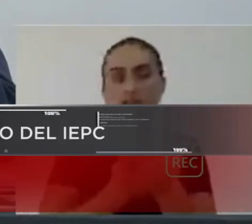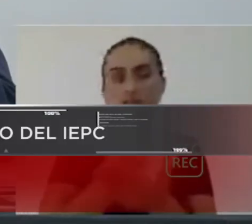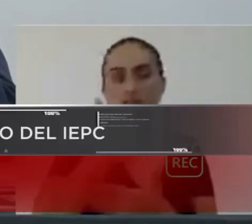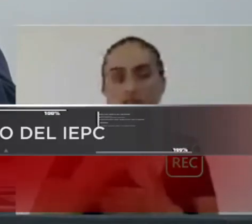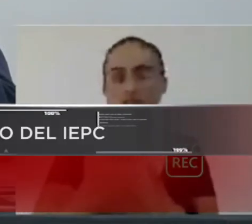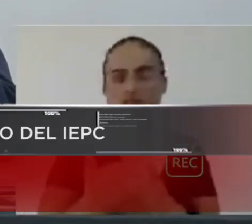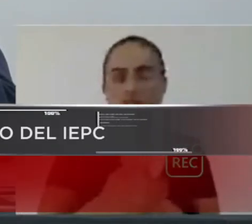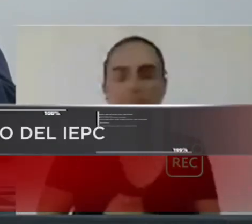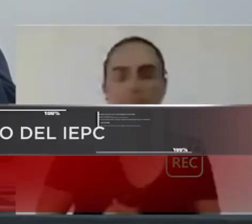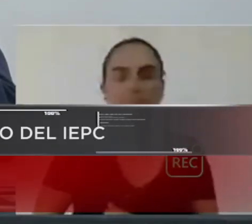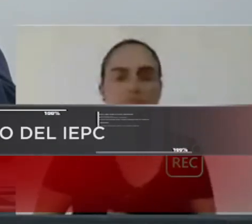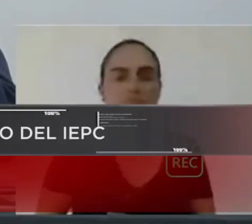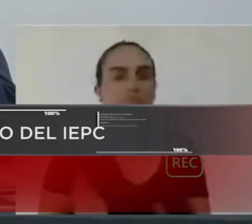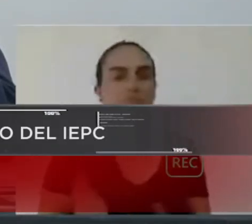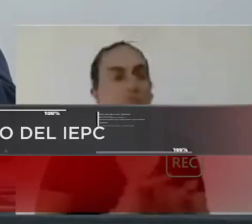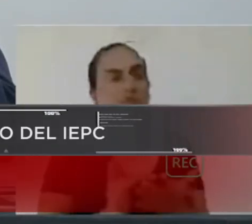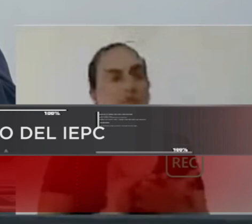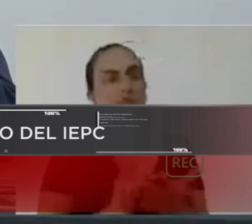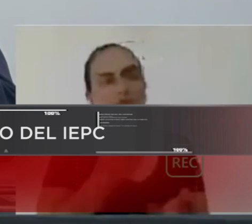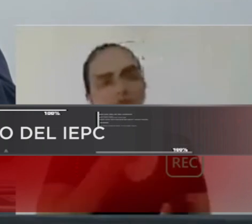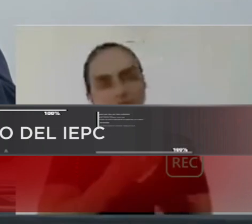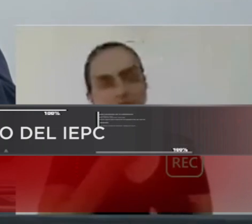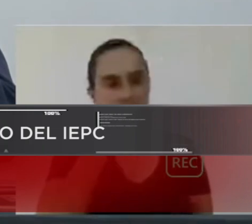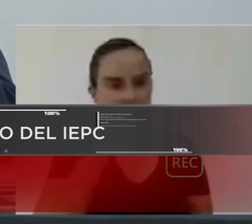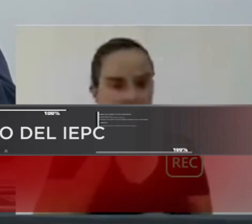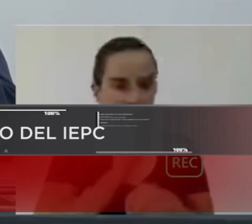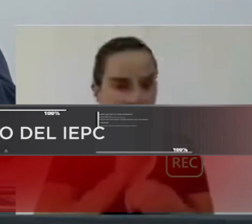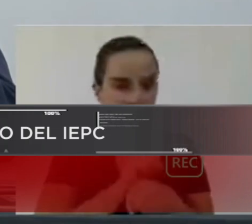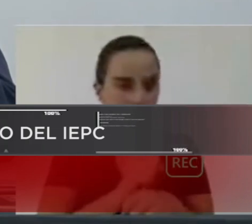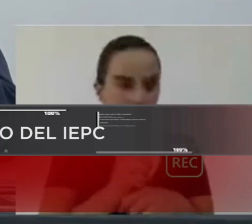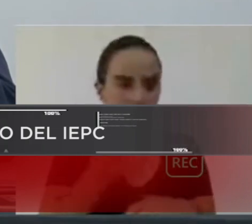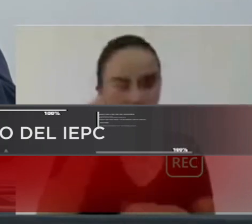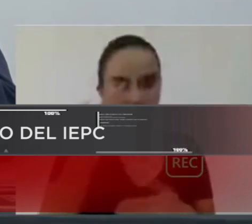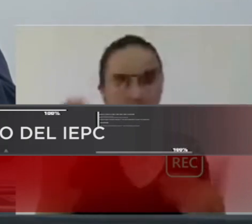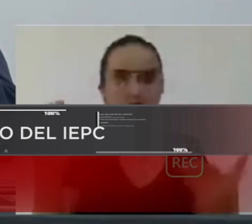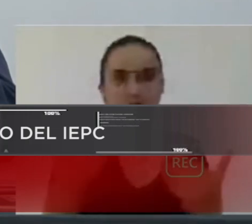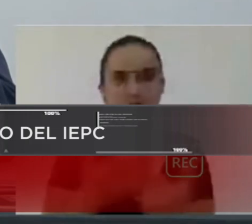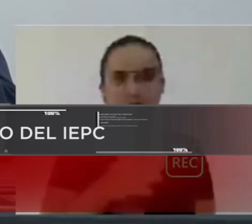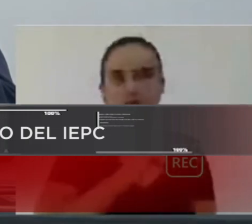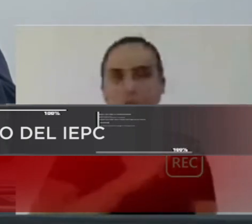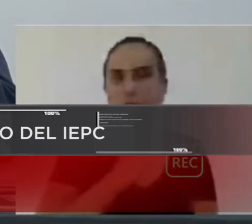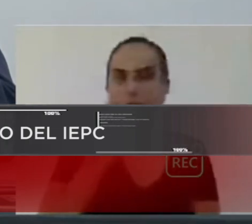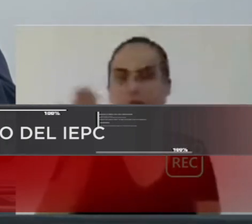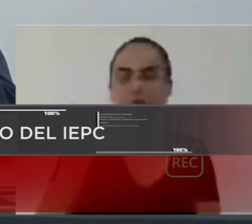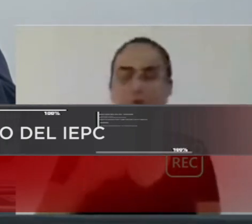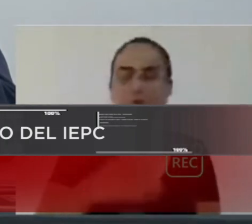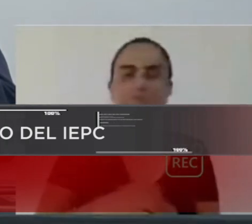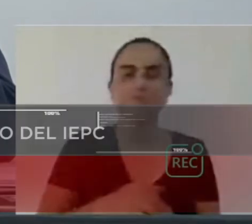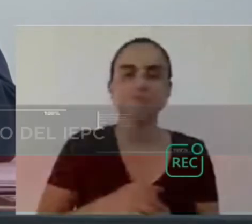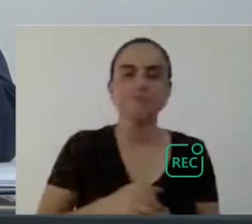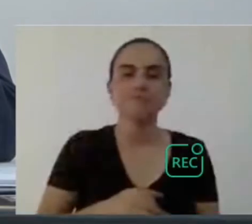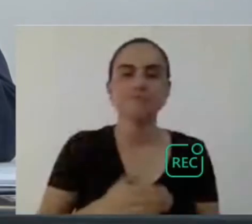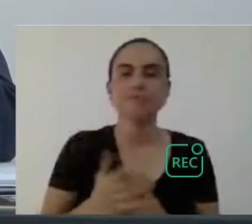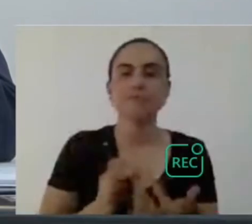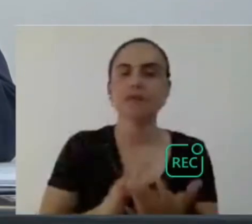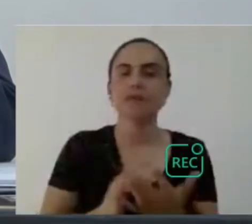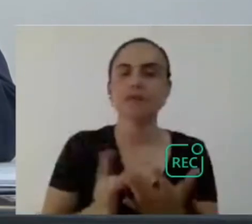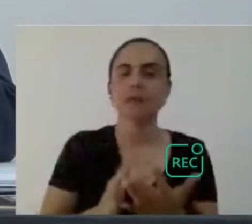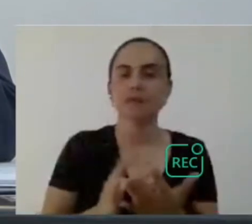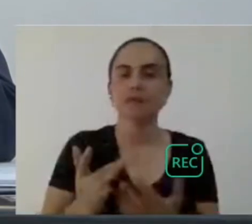acuerdo ing 2235 dial 2024 mediante el cual aprobó el